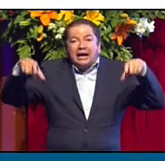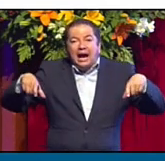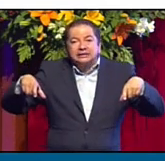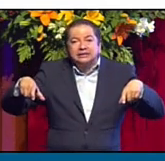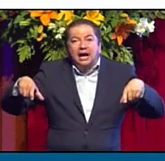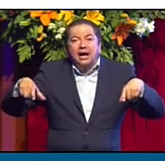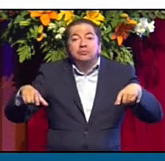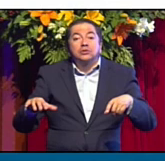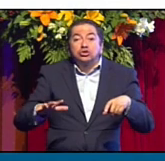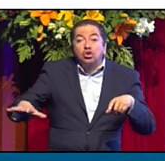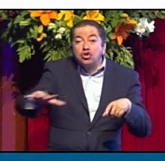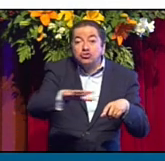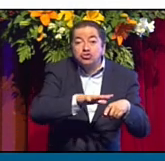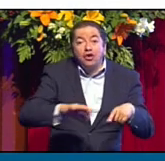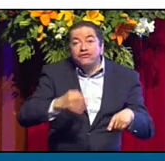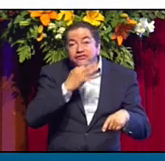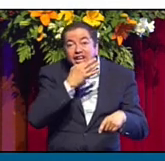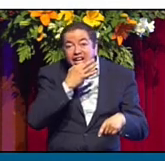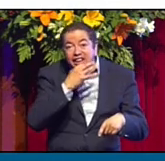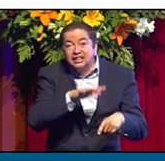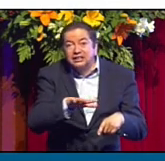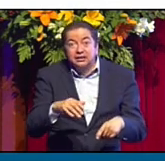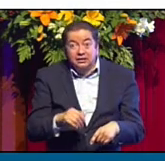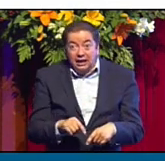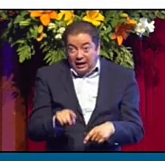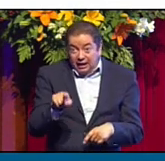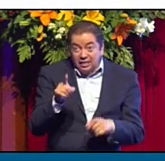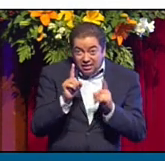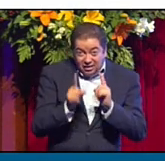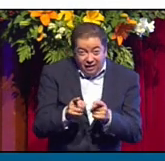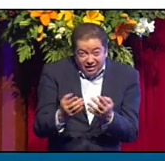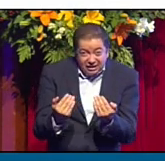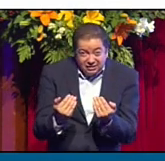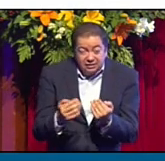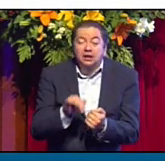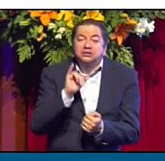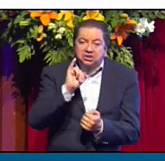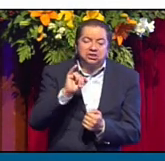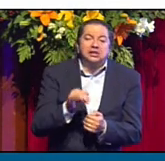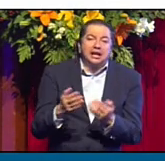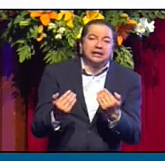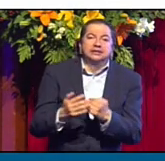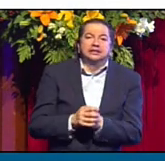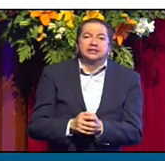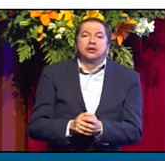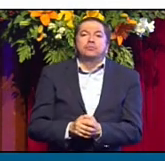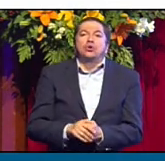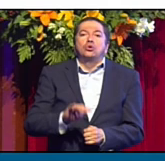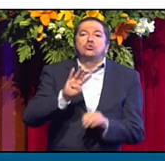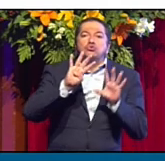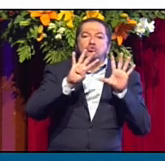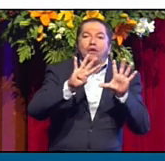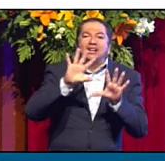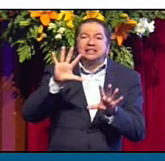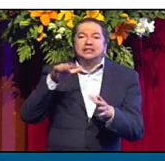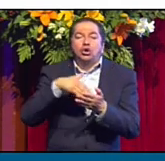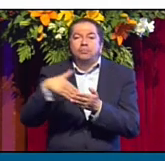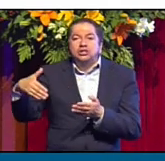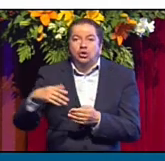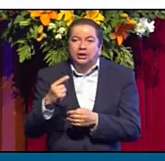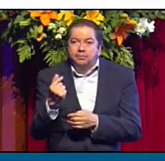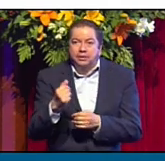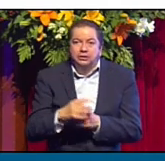al área verde, los andenes. ¿Es necesario? Claro que es necesario. Ahí nomás está la multicancha. 95 millones de pesos.